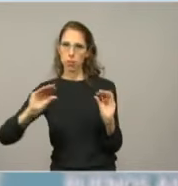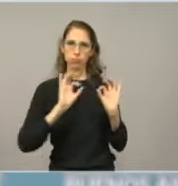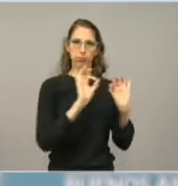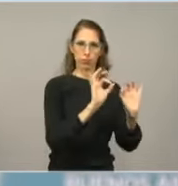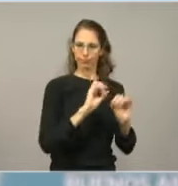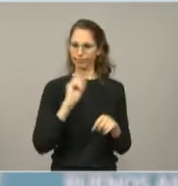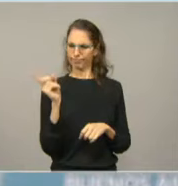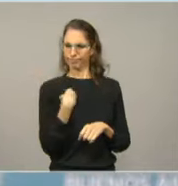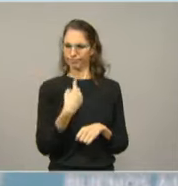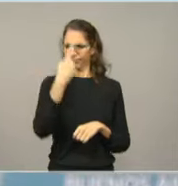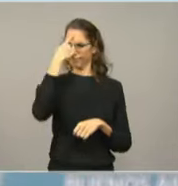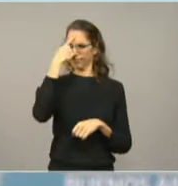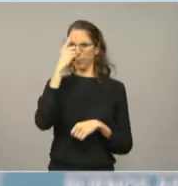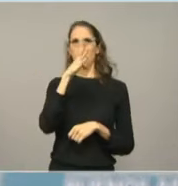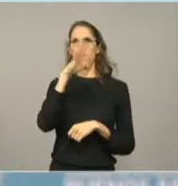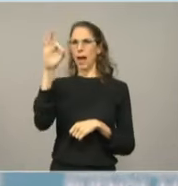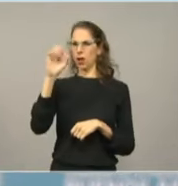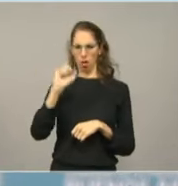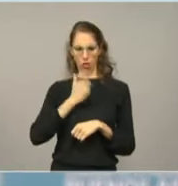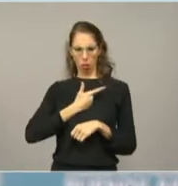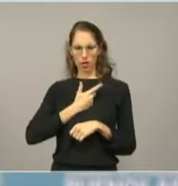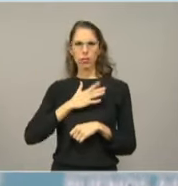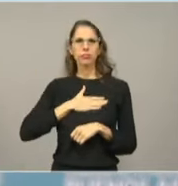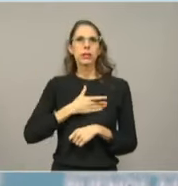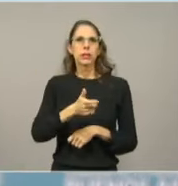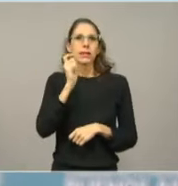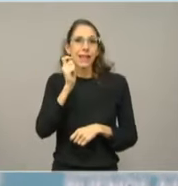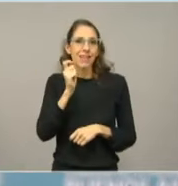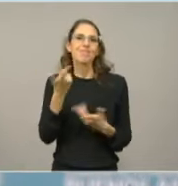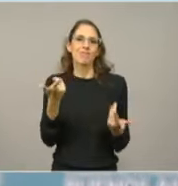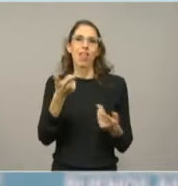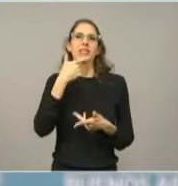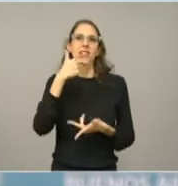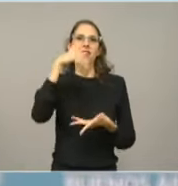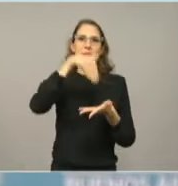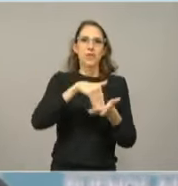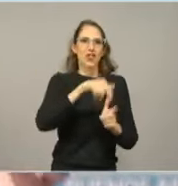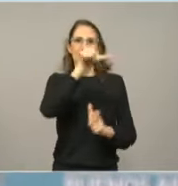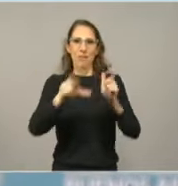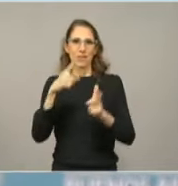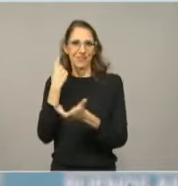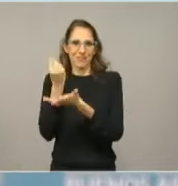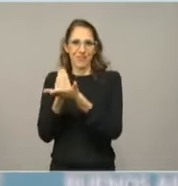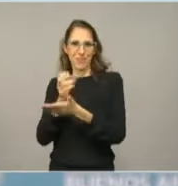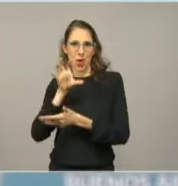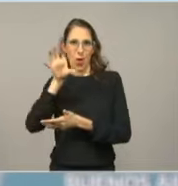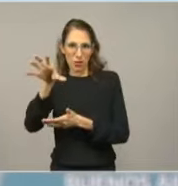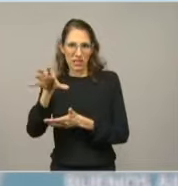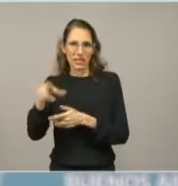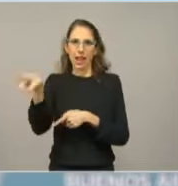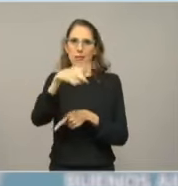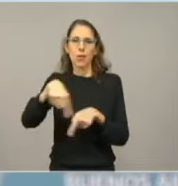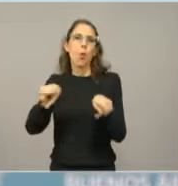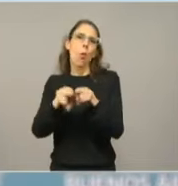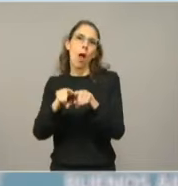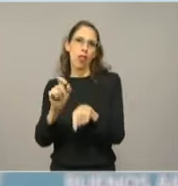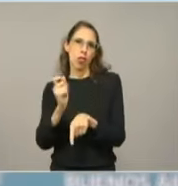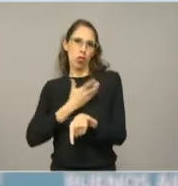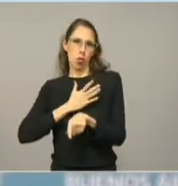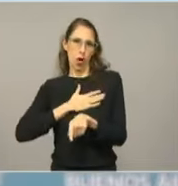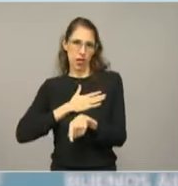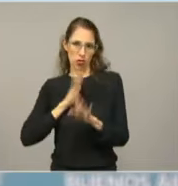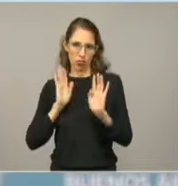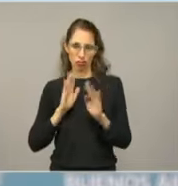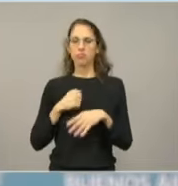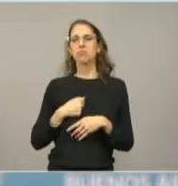accionistas los propietarios del banco provincia son los 17 millones de buenar enes y por lo tanto como el banco provincia no tiene